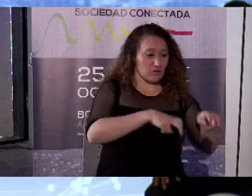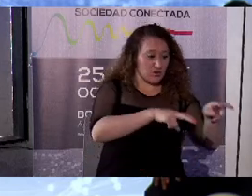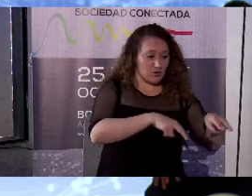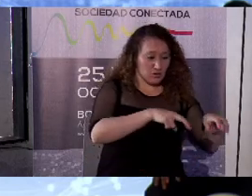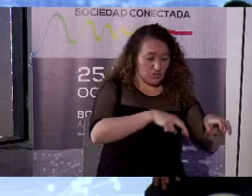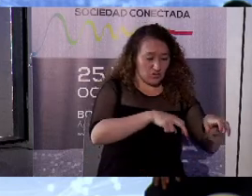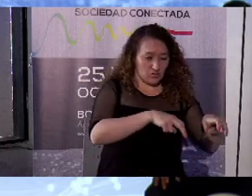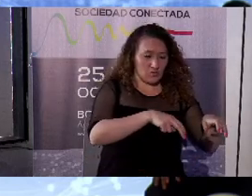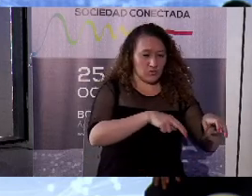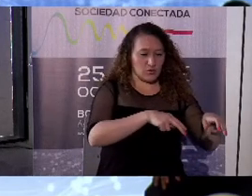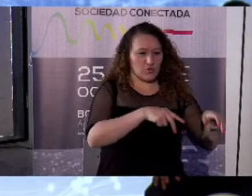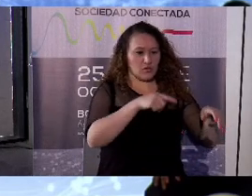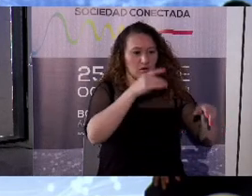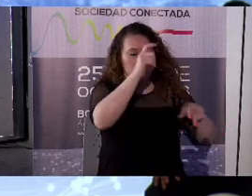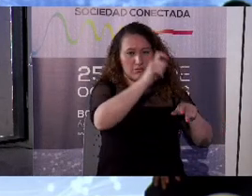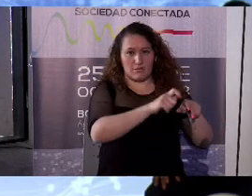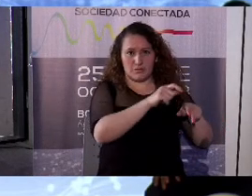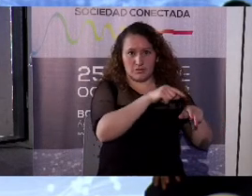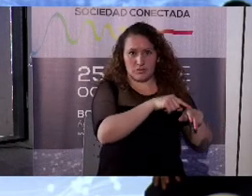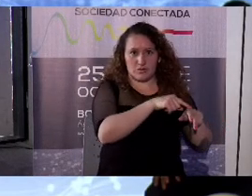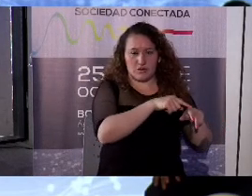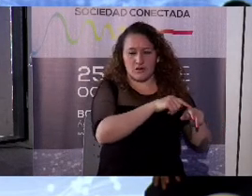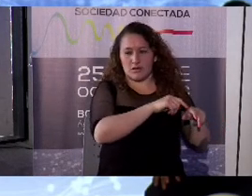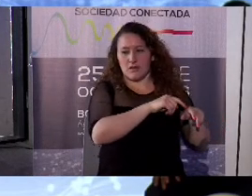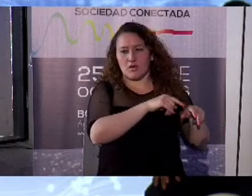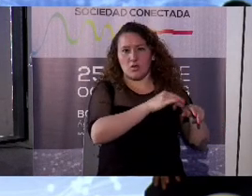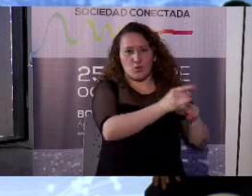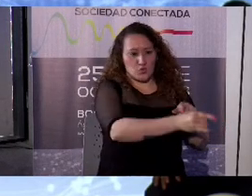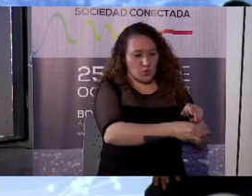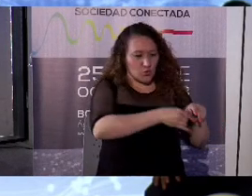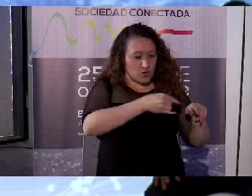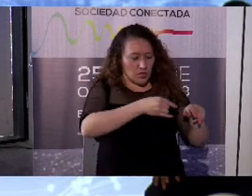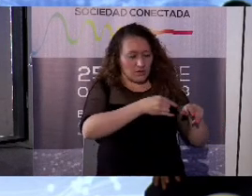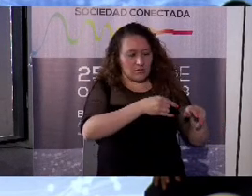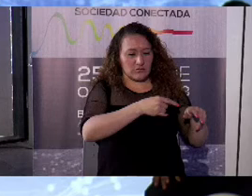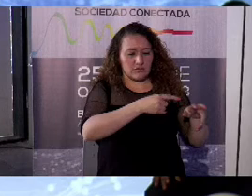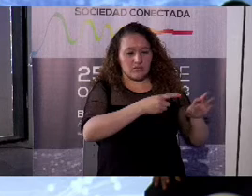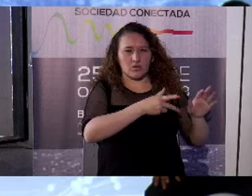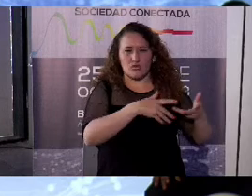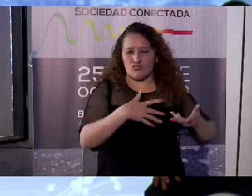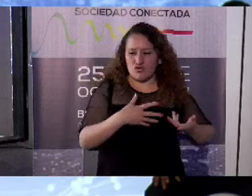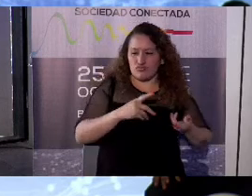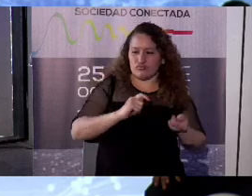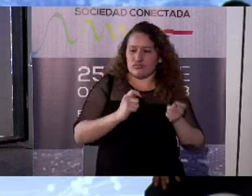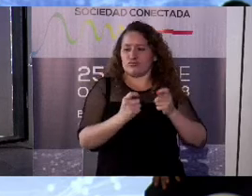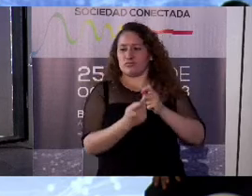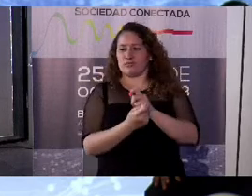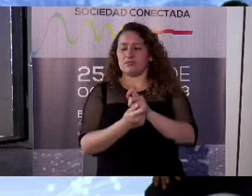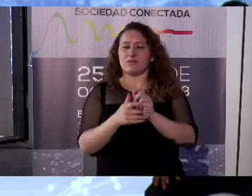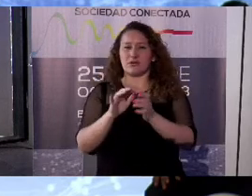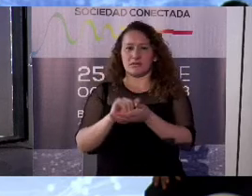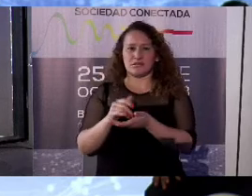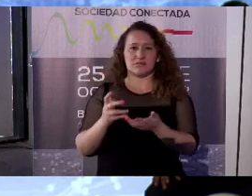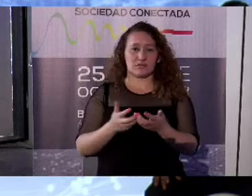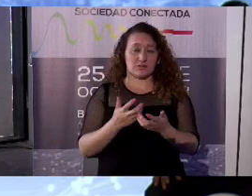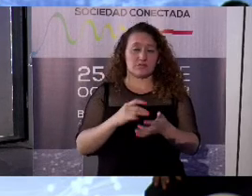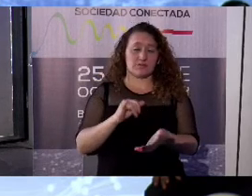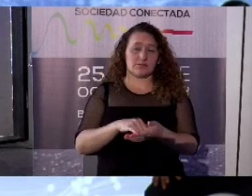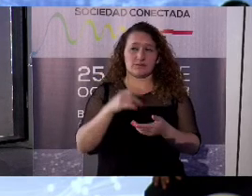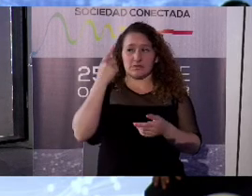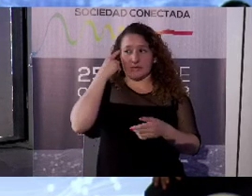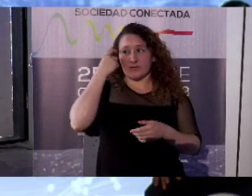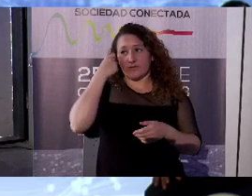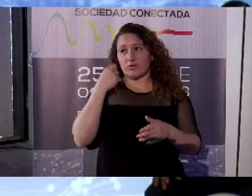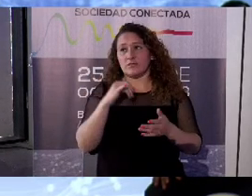transformarlas en las variables que va a tomar el sensor y que lo va a transmitir así que bueno Ese es el el desafío que nos